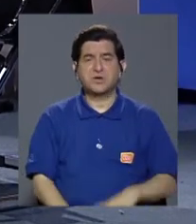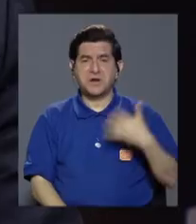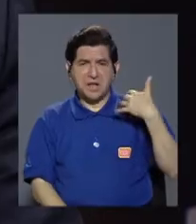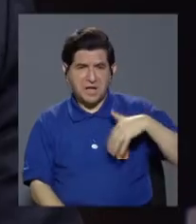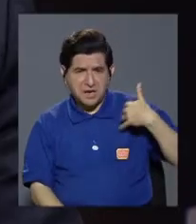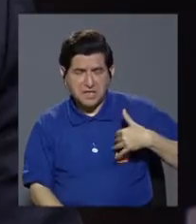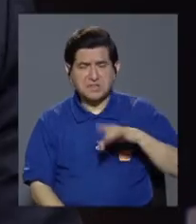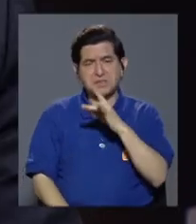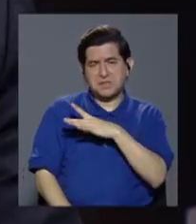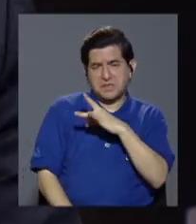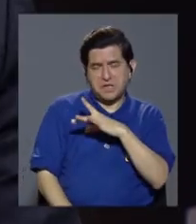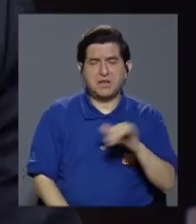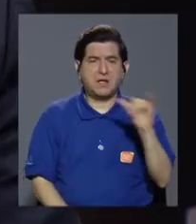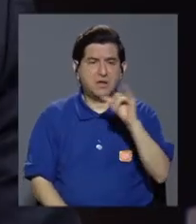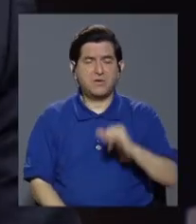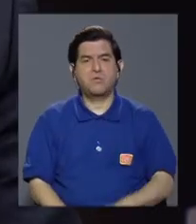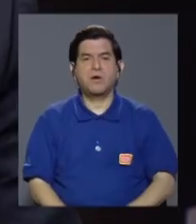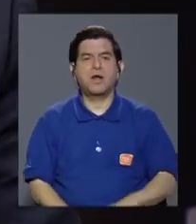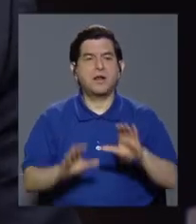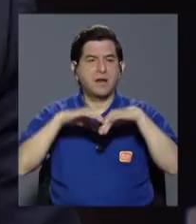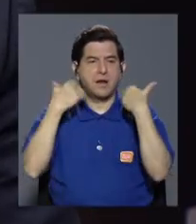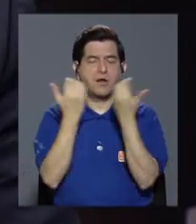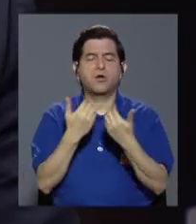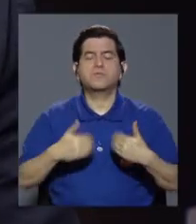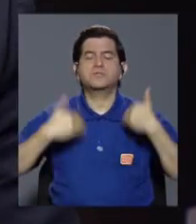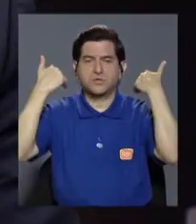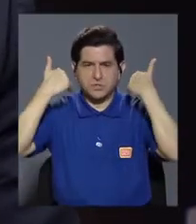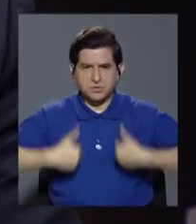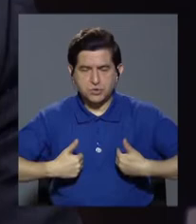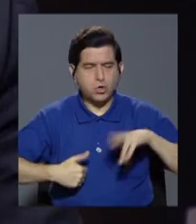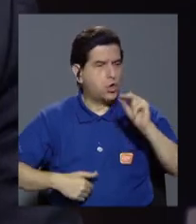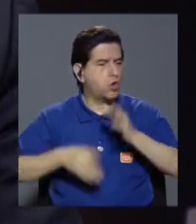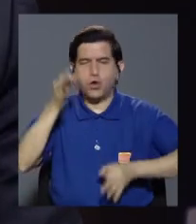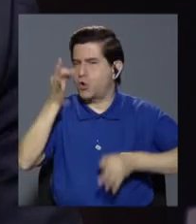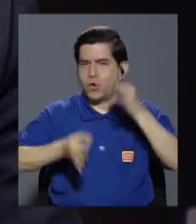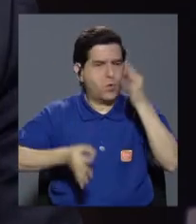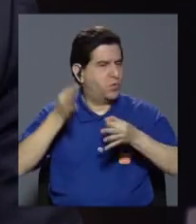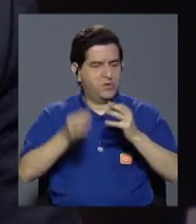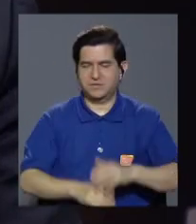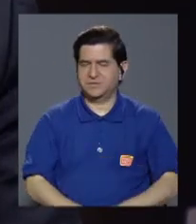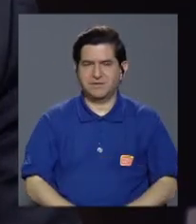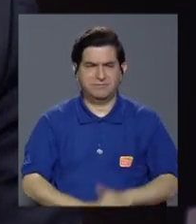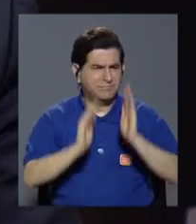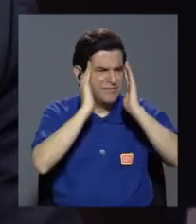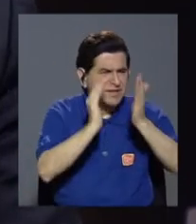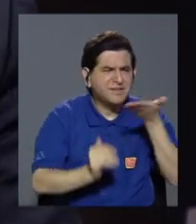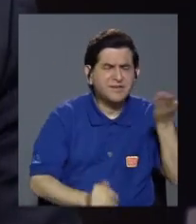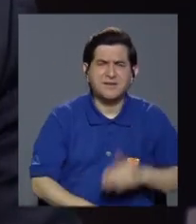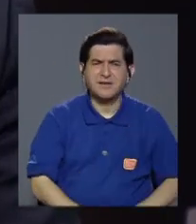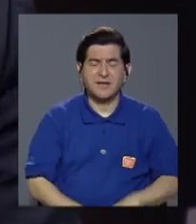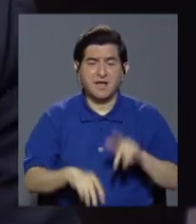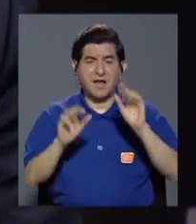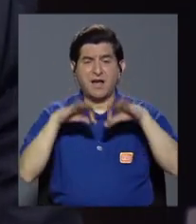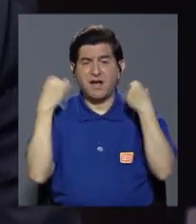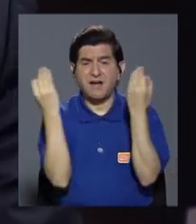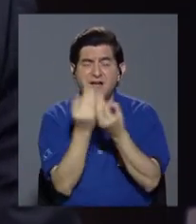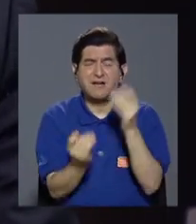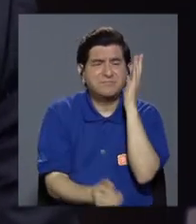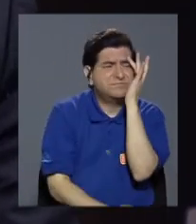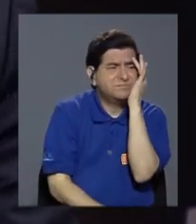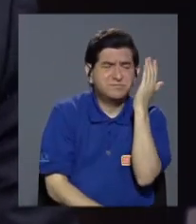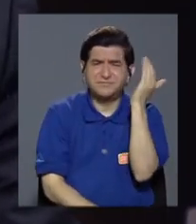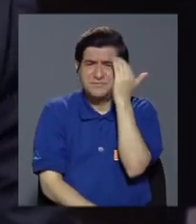trabajo se creó una comisión que tiene un carácter humanitario no judicial es decir que lo que va a atender es la preocupación de las familias que